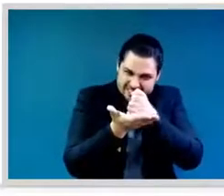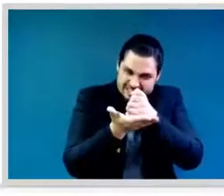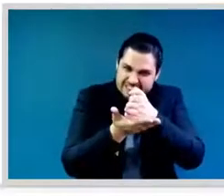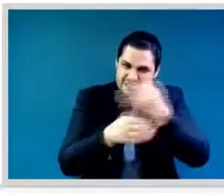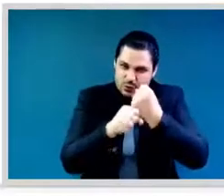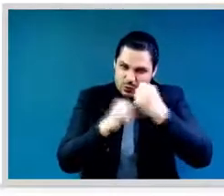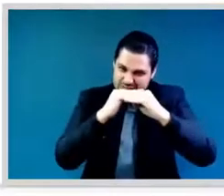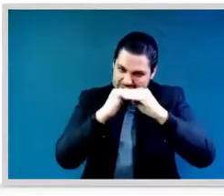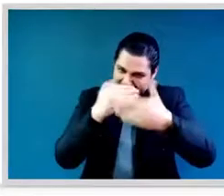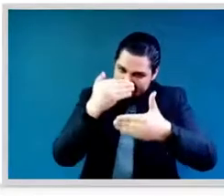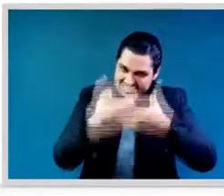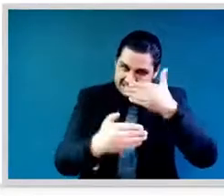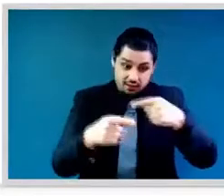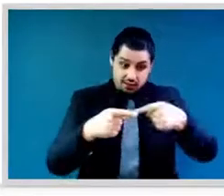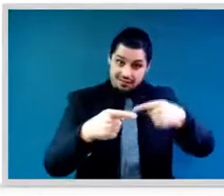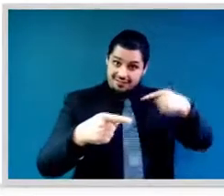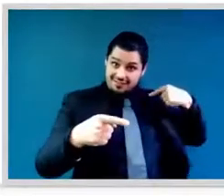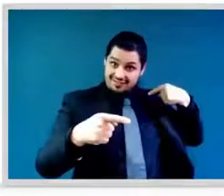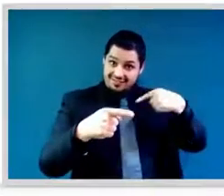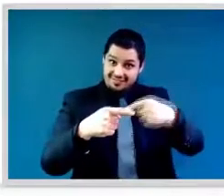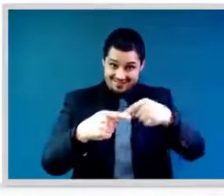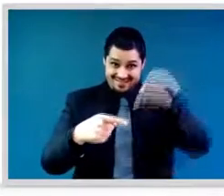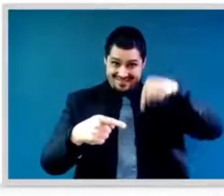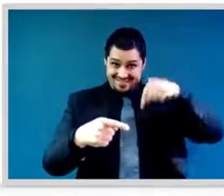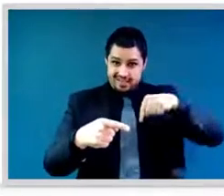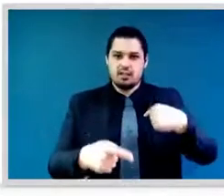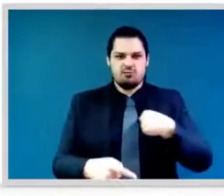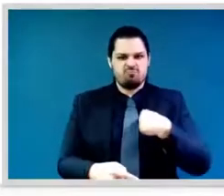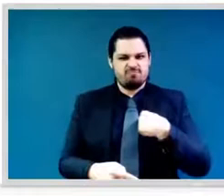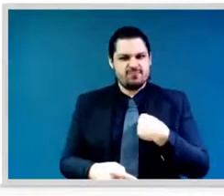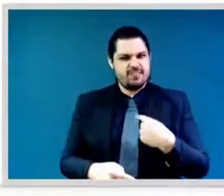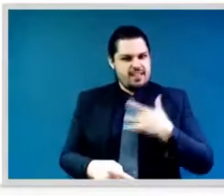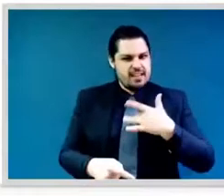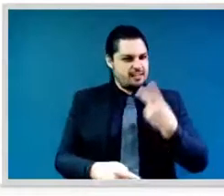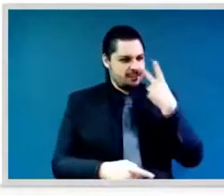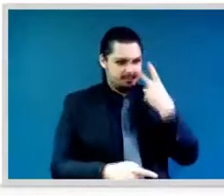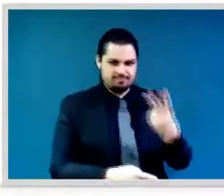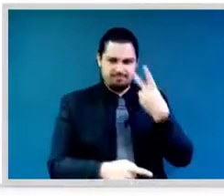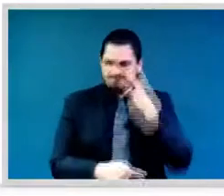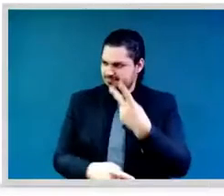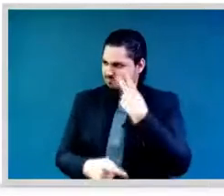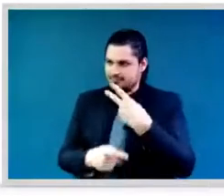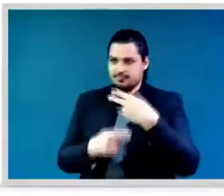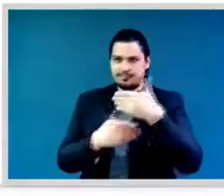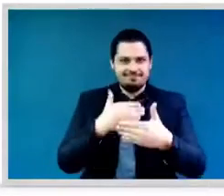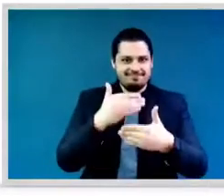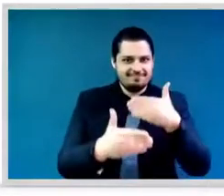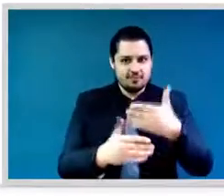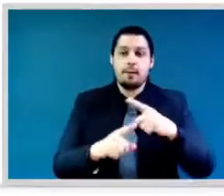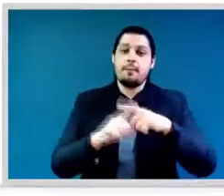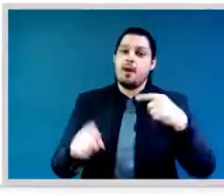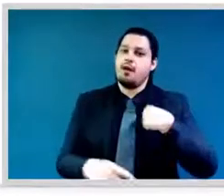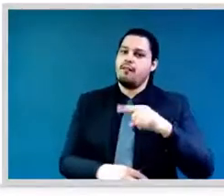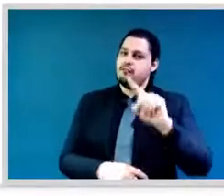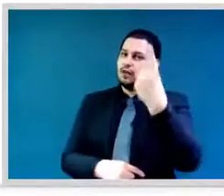mujeres. Pues, en primer lugar, quiero saludar al gobierno de la ciudad por la invitación,